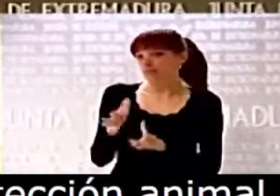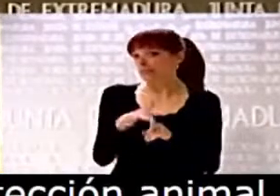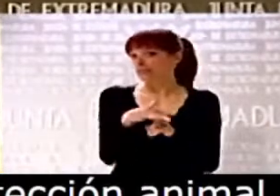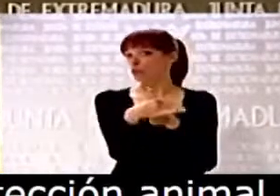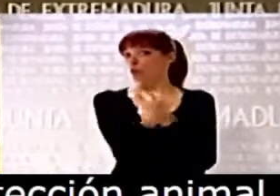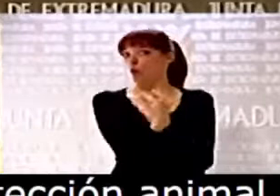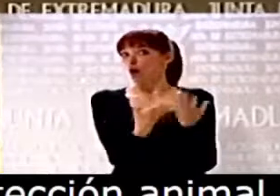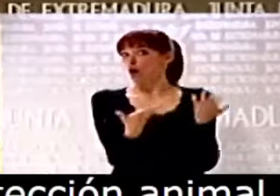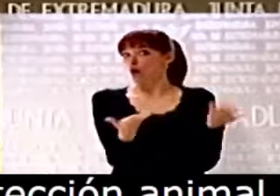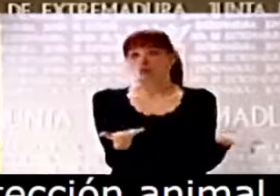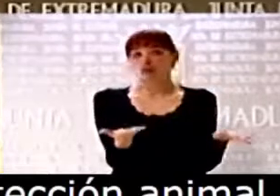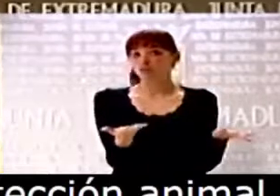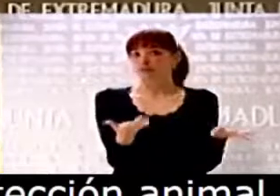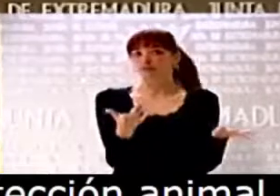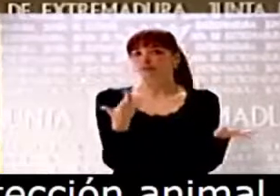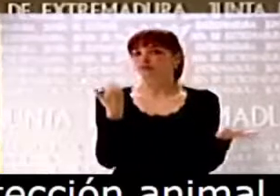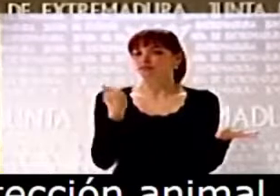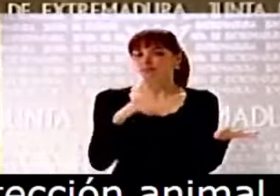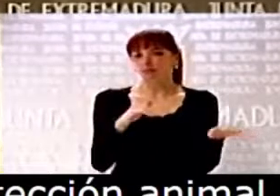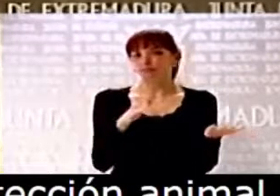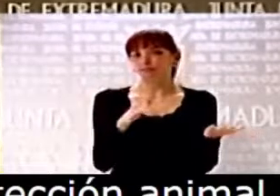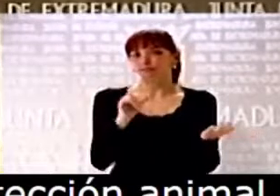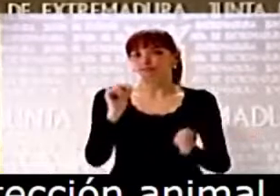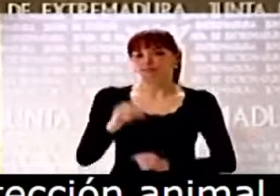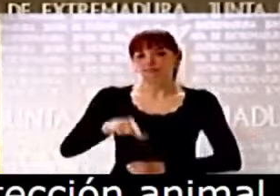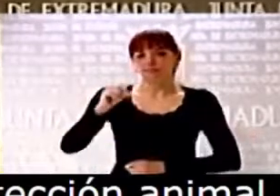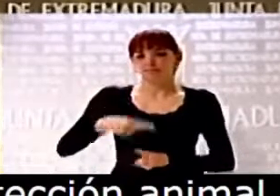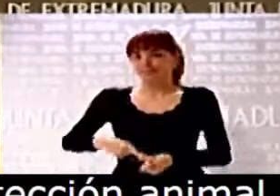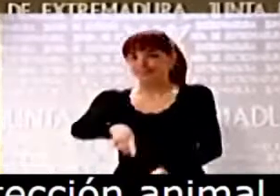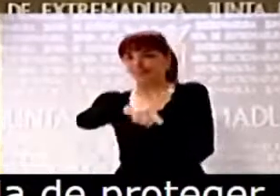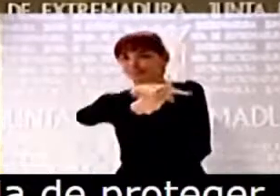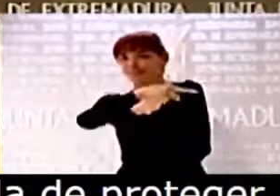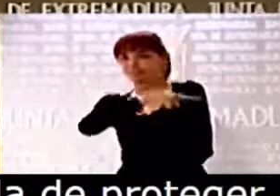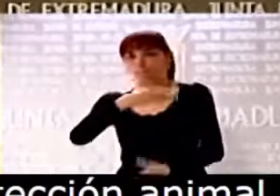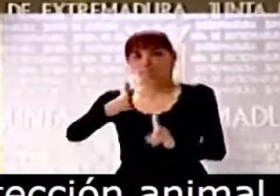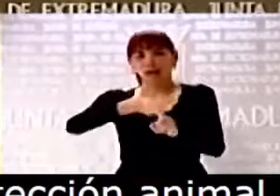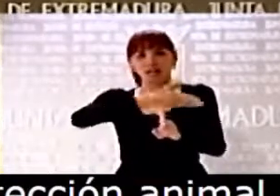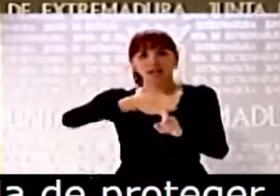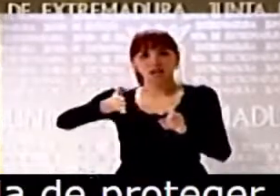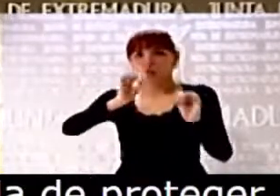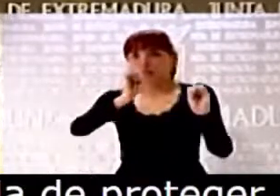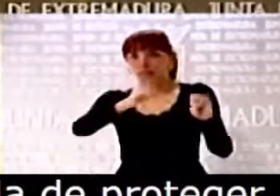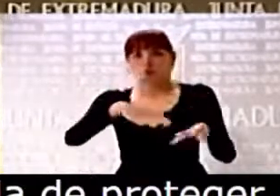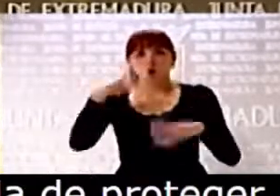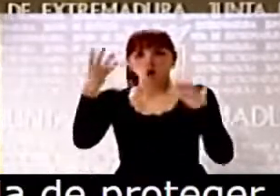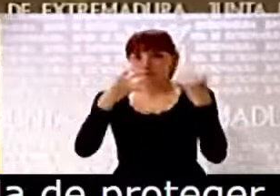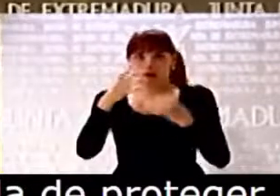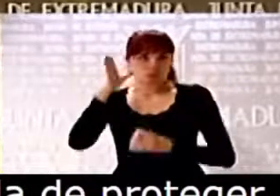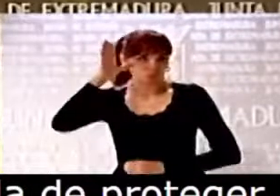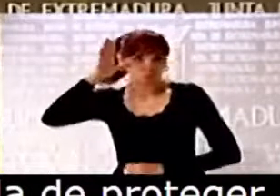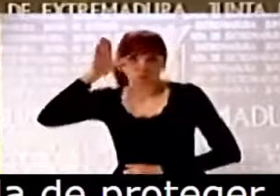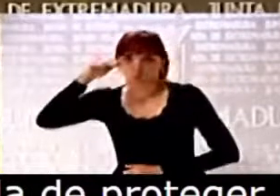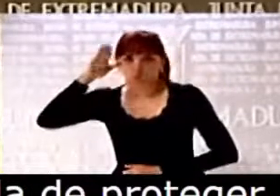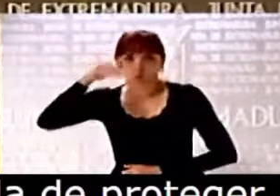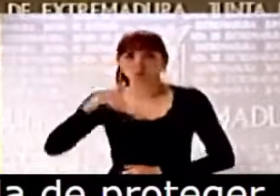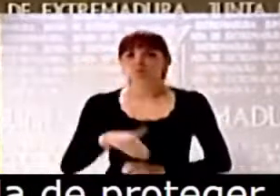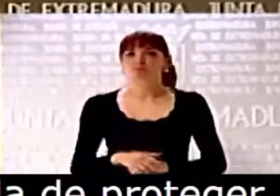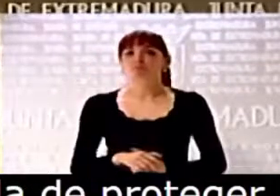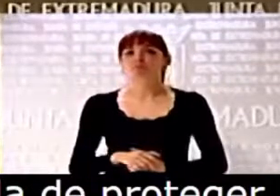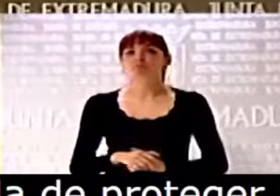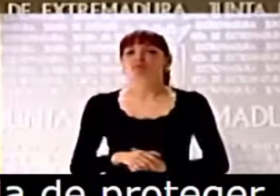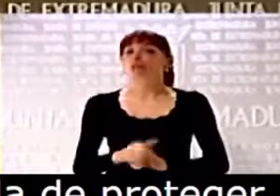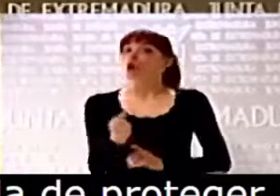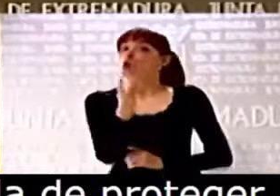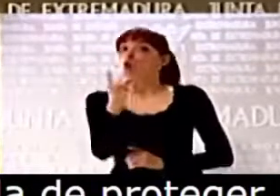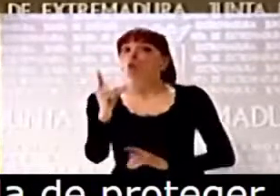situación pues que está demasiado extendida, en mi opinión, de maltrato y de abandono animal, ¿no? Que tenemos cifras no oficiales,